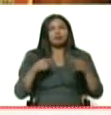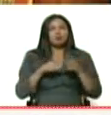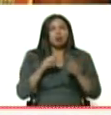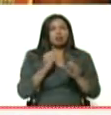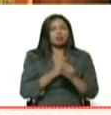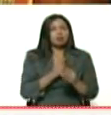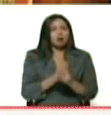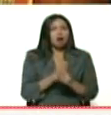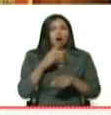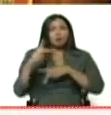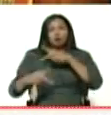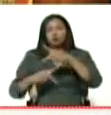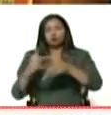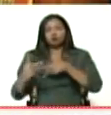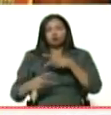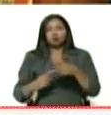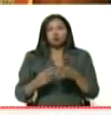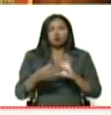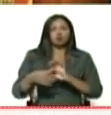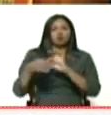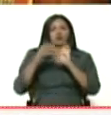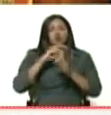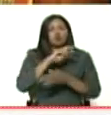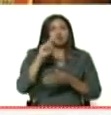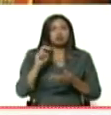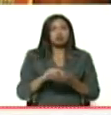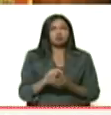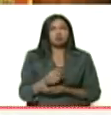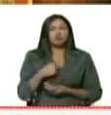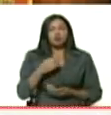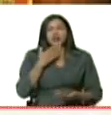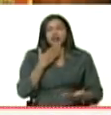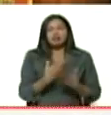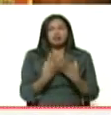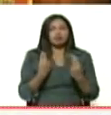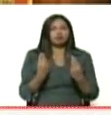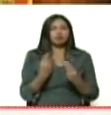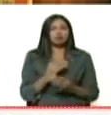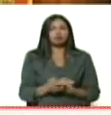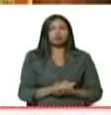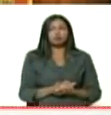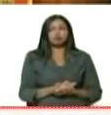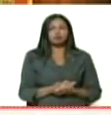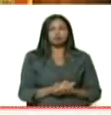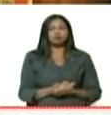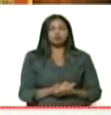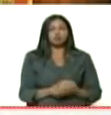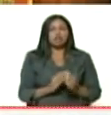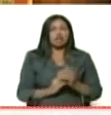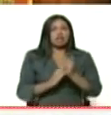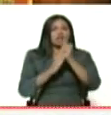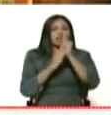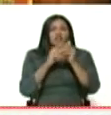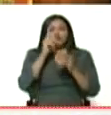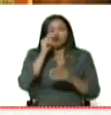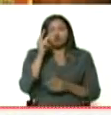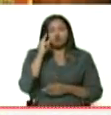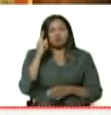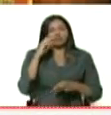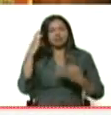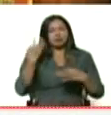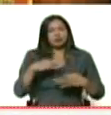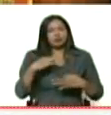trabajo, producción, unión nacional. Les agradezco. Líderes y lideresas